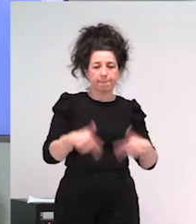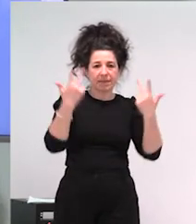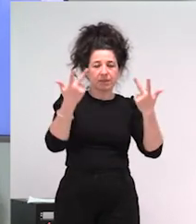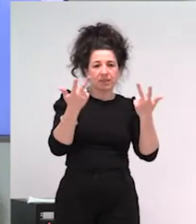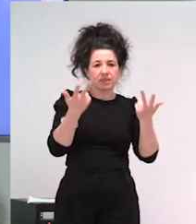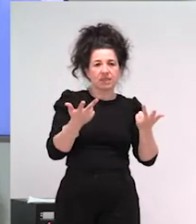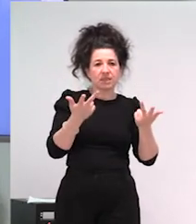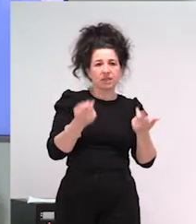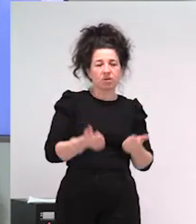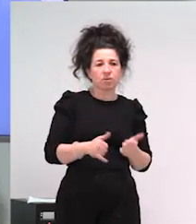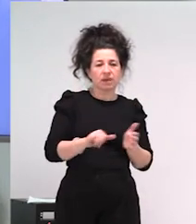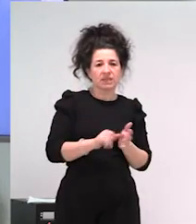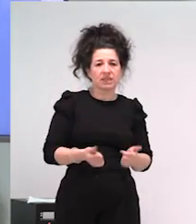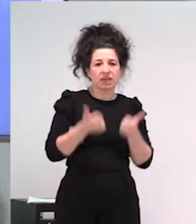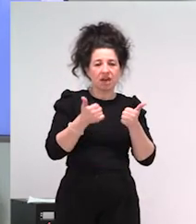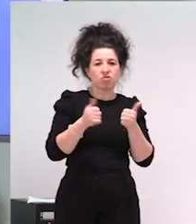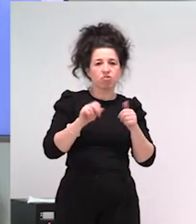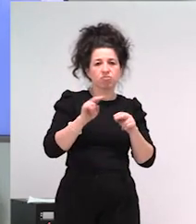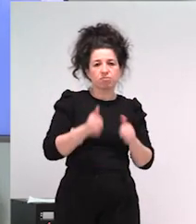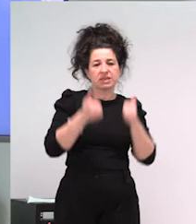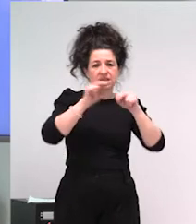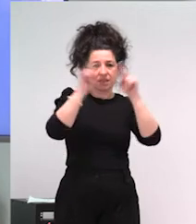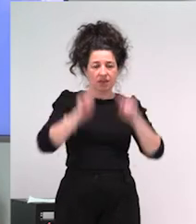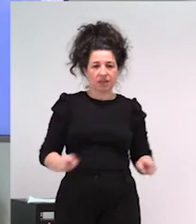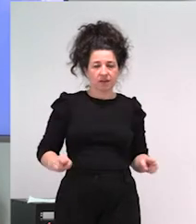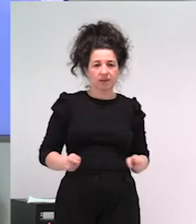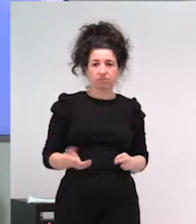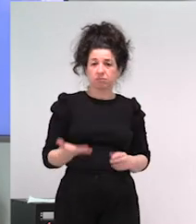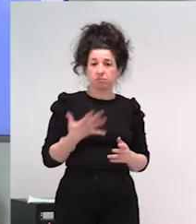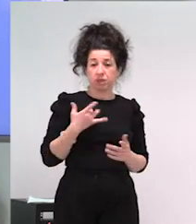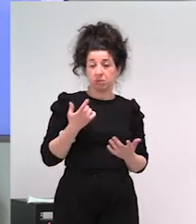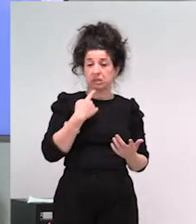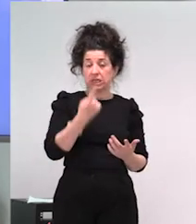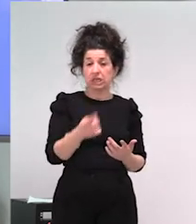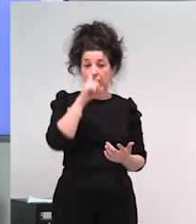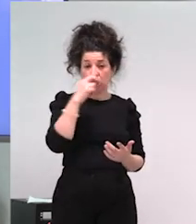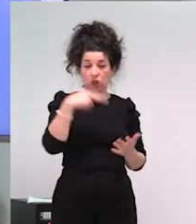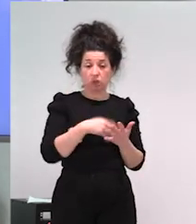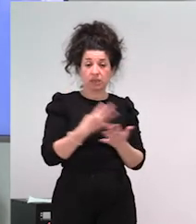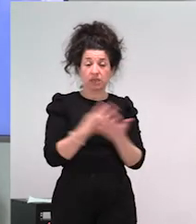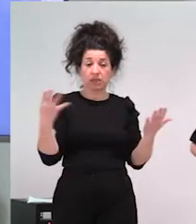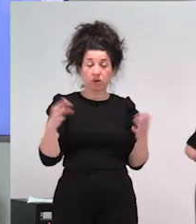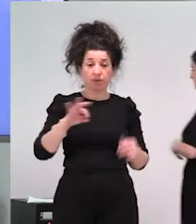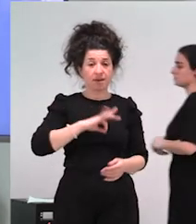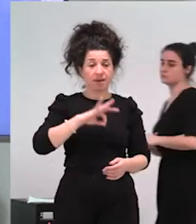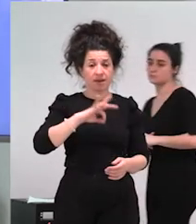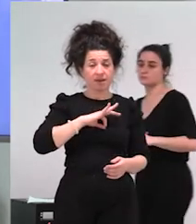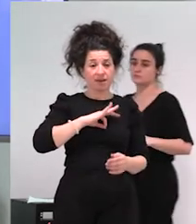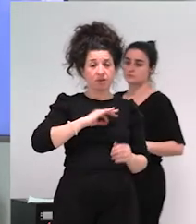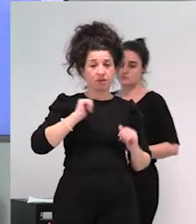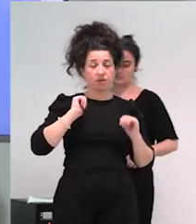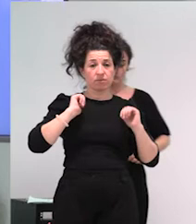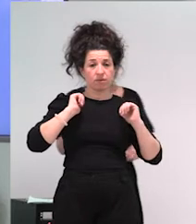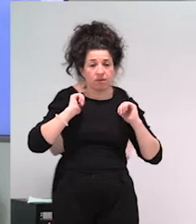más internacionalista. En este sentido, podemos destacar que en enero del 2019 se empezaron a